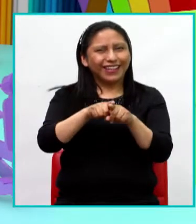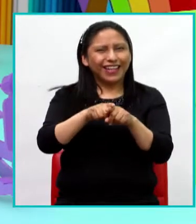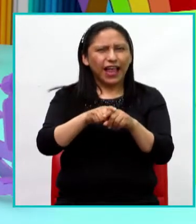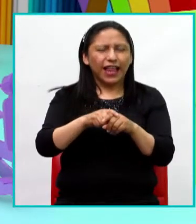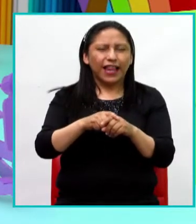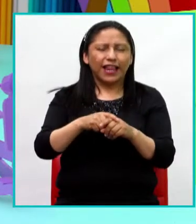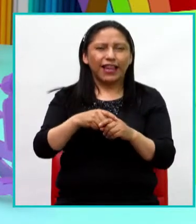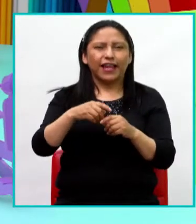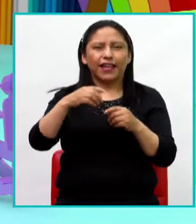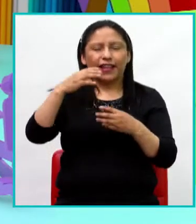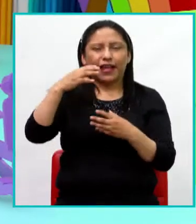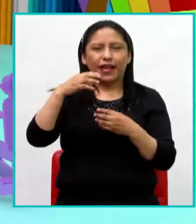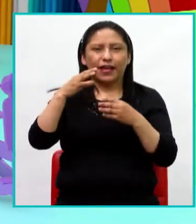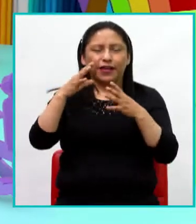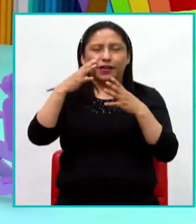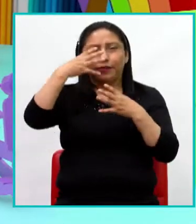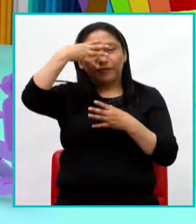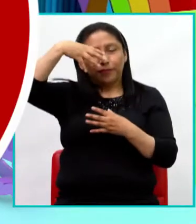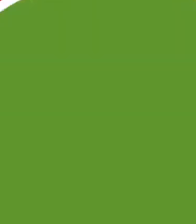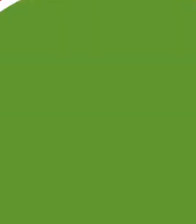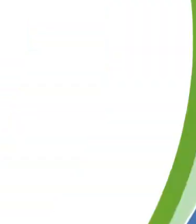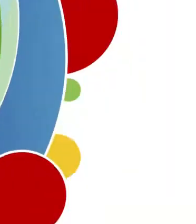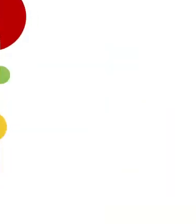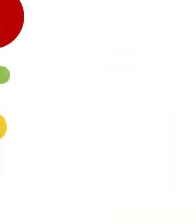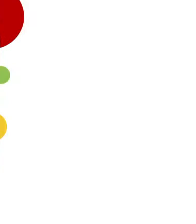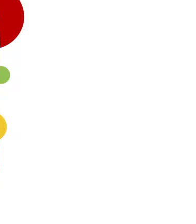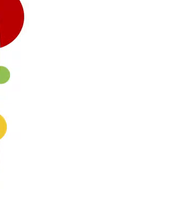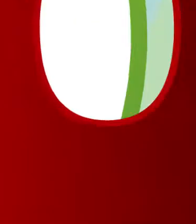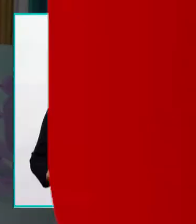Brujita Natita. ¡Brujita Natita!